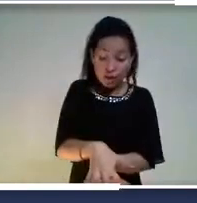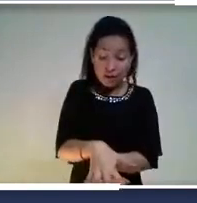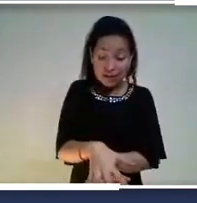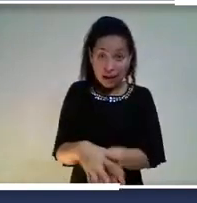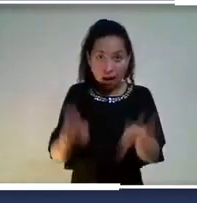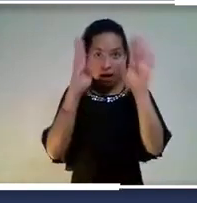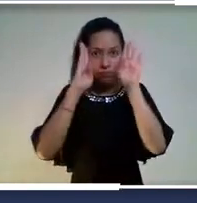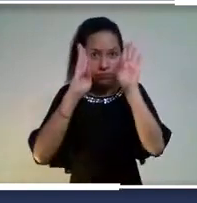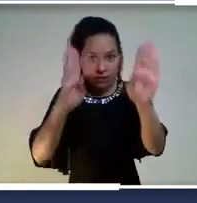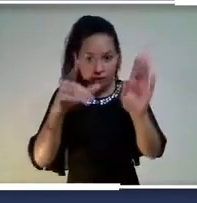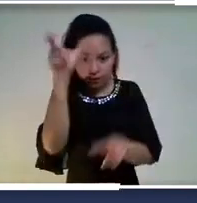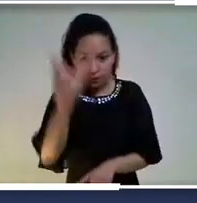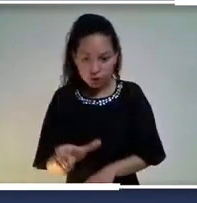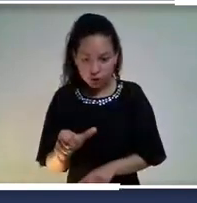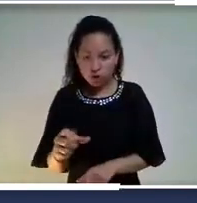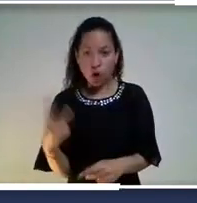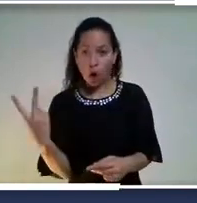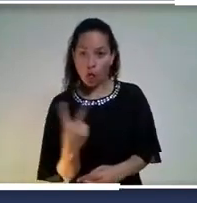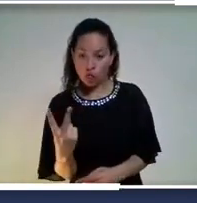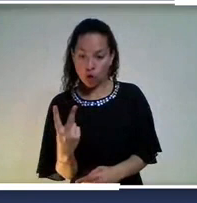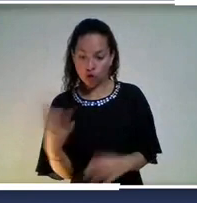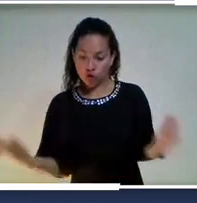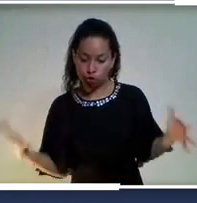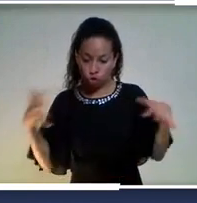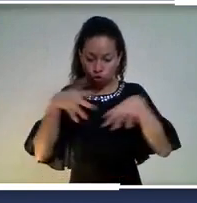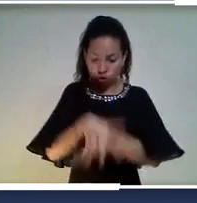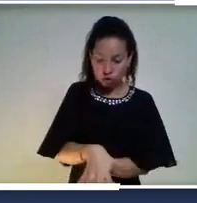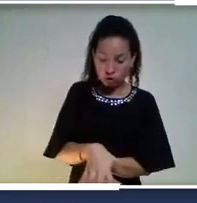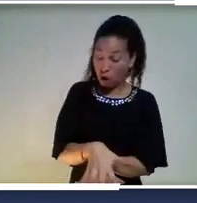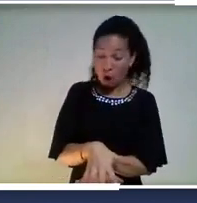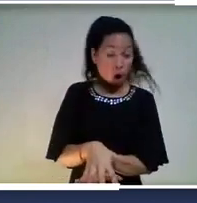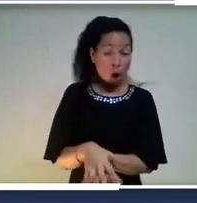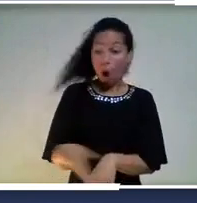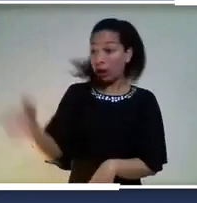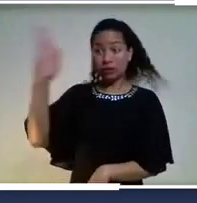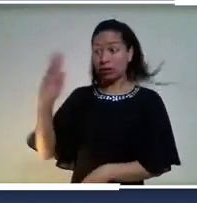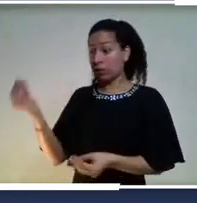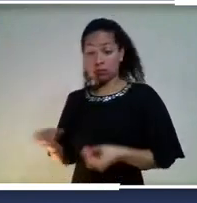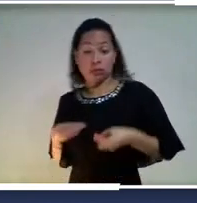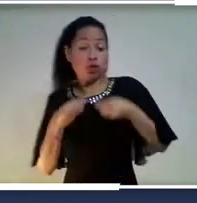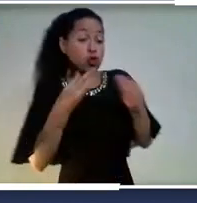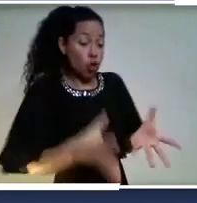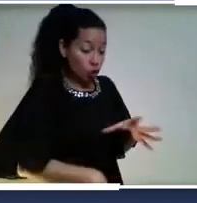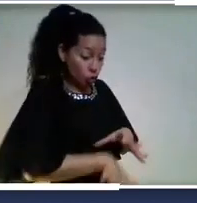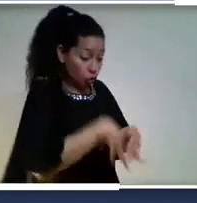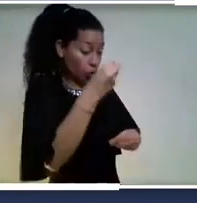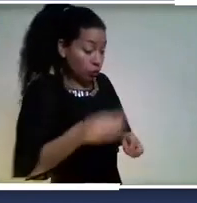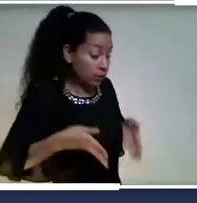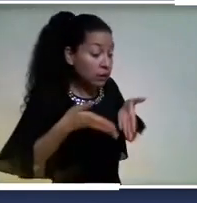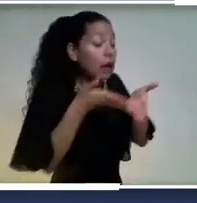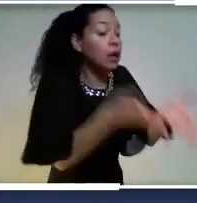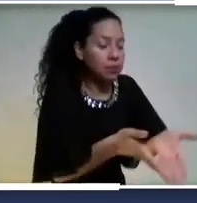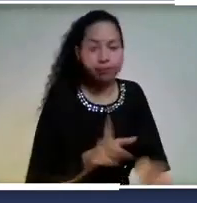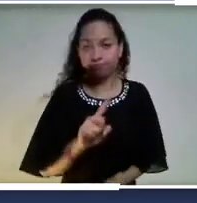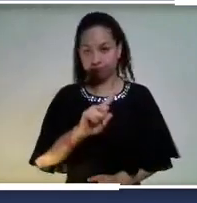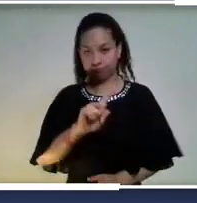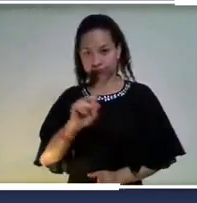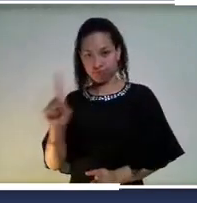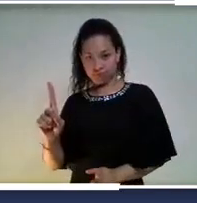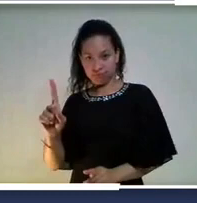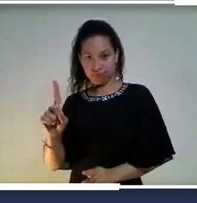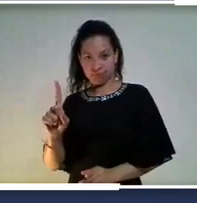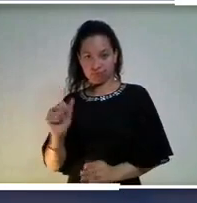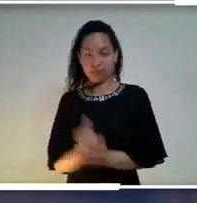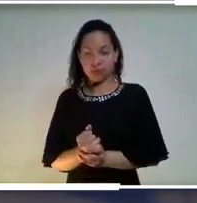alma sino que el alma aquí la biblia llama persona a ser o criatura viviente es el resultado de la unión del